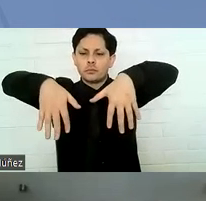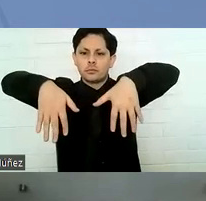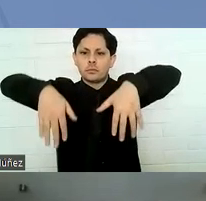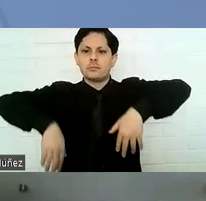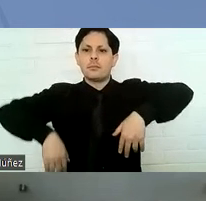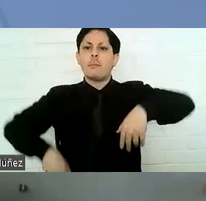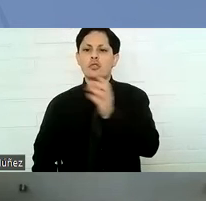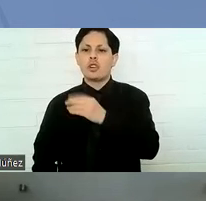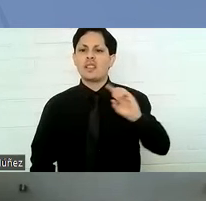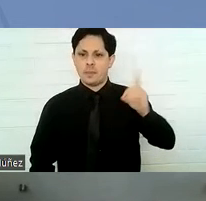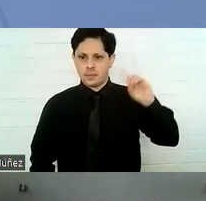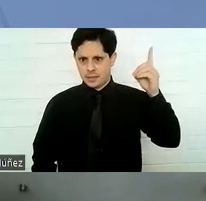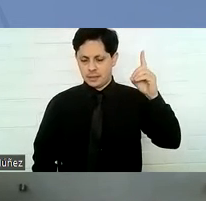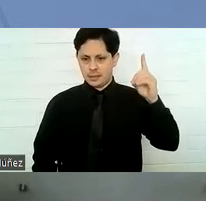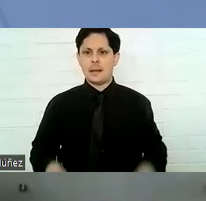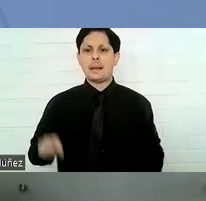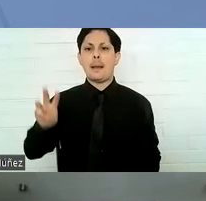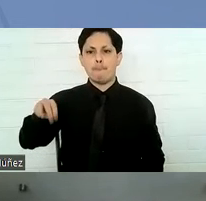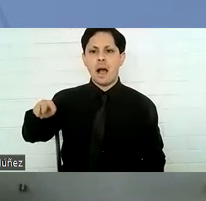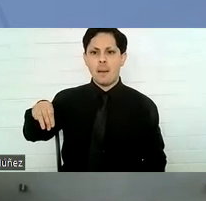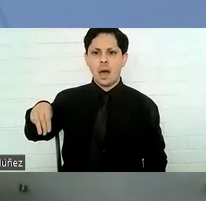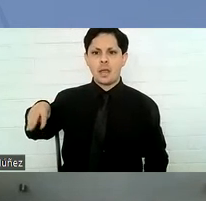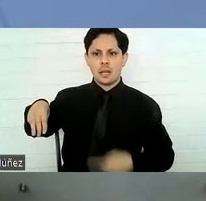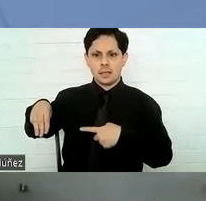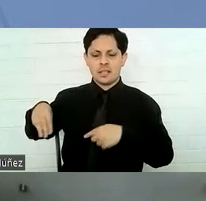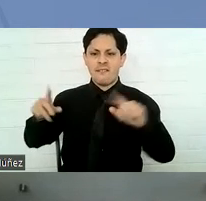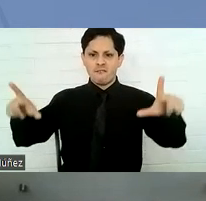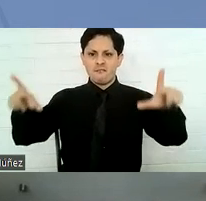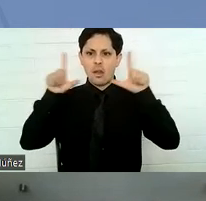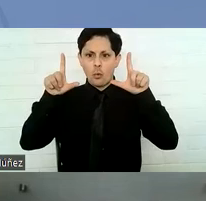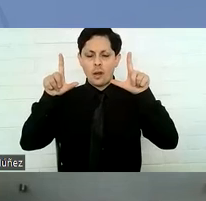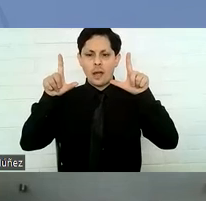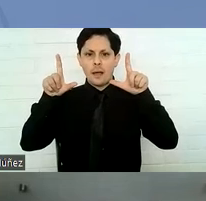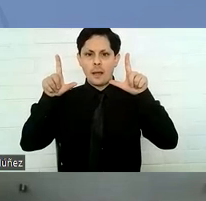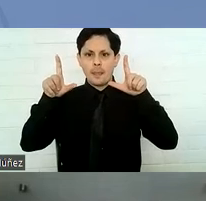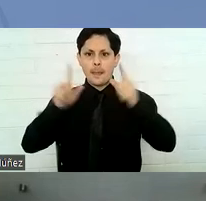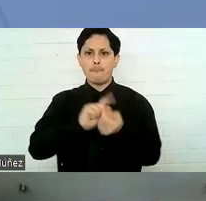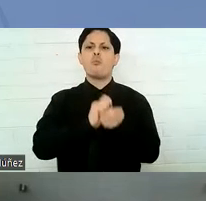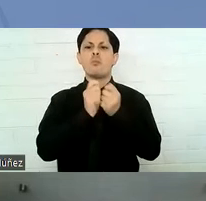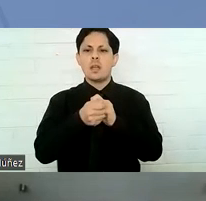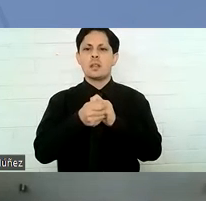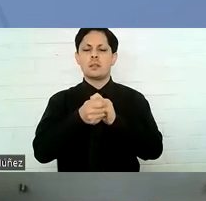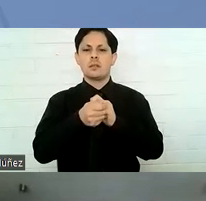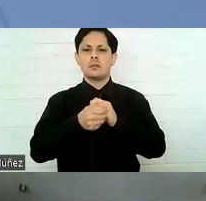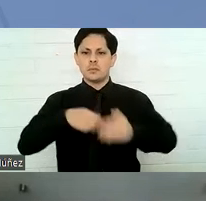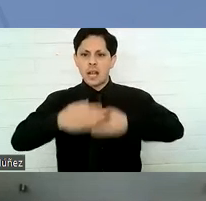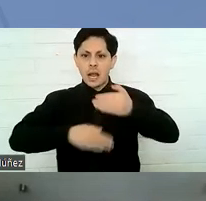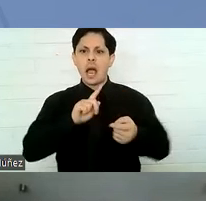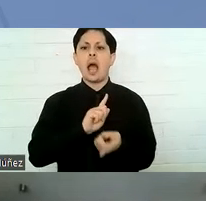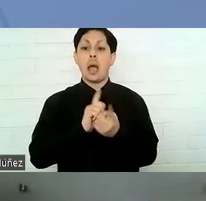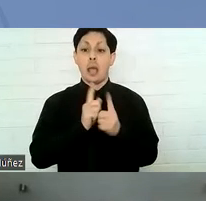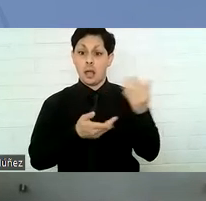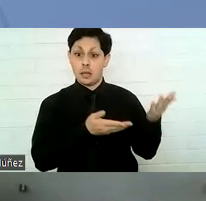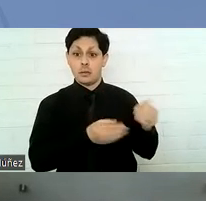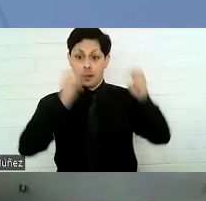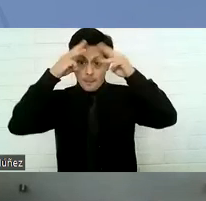las madres son una figura principal de movimiento y cambio. De hecho, en México, por